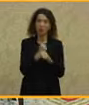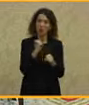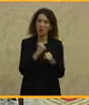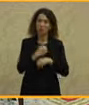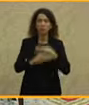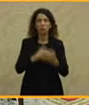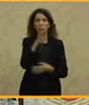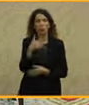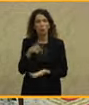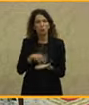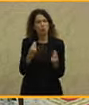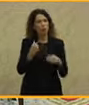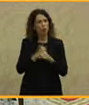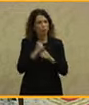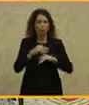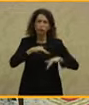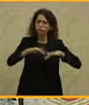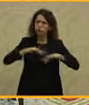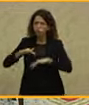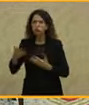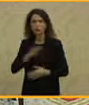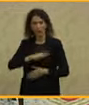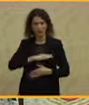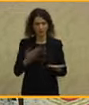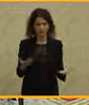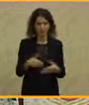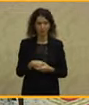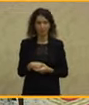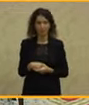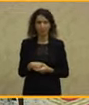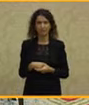trabajar porque tenía mucho trabajo. Sí.